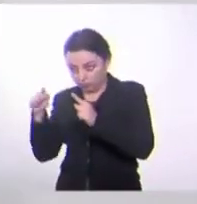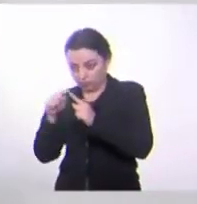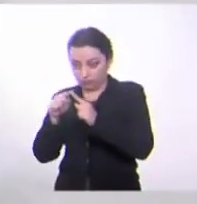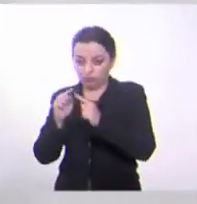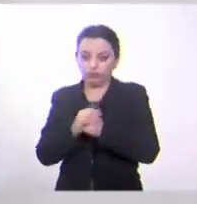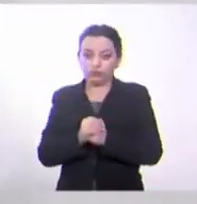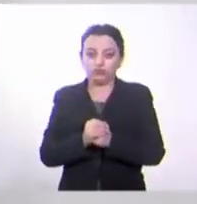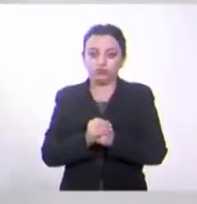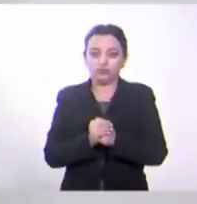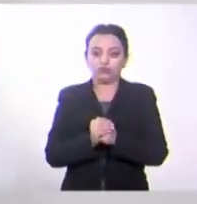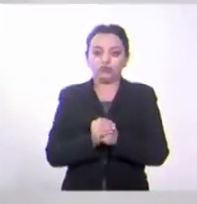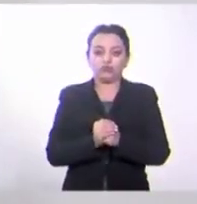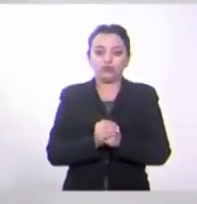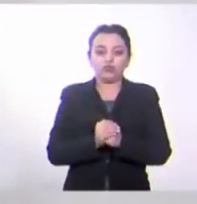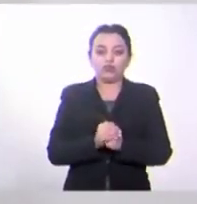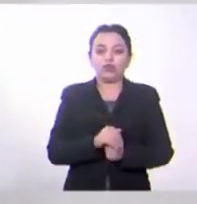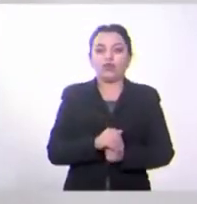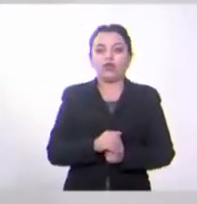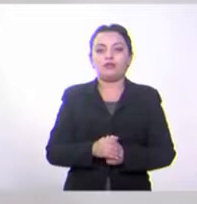lados